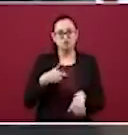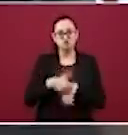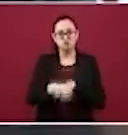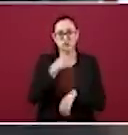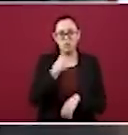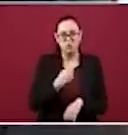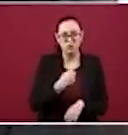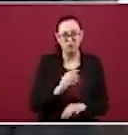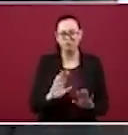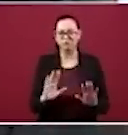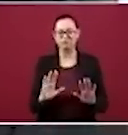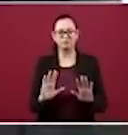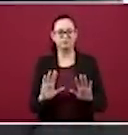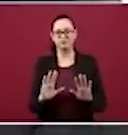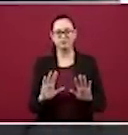que podamos